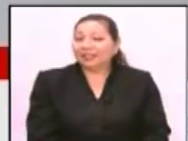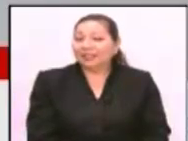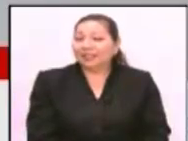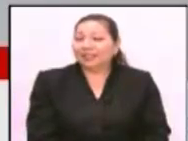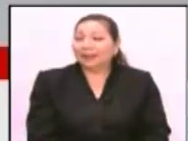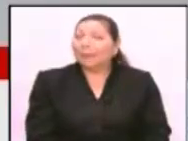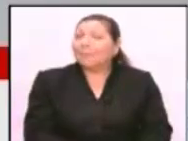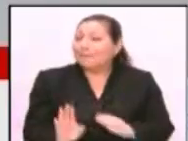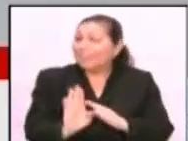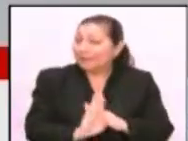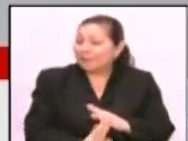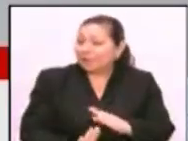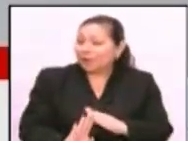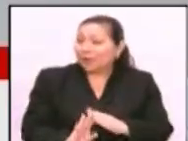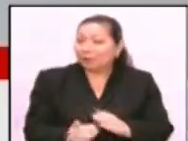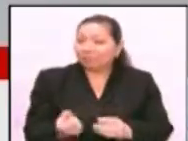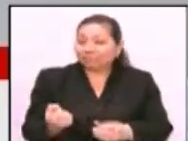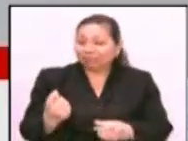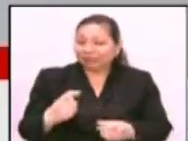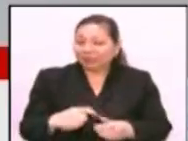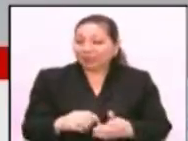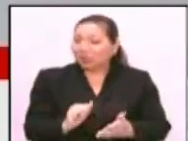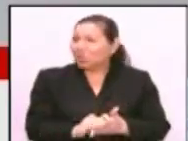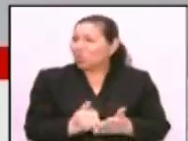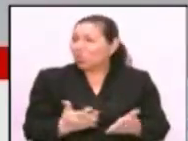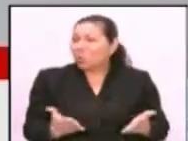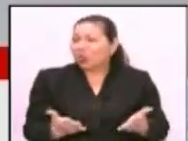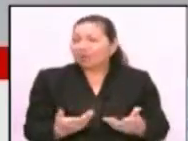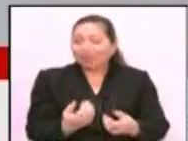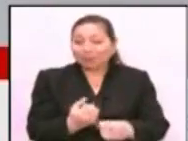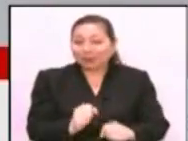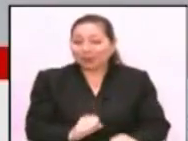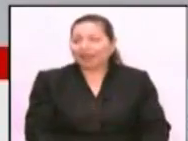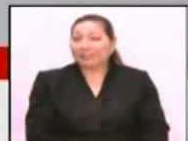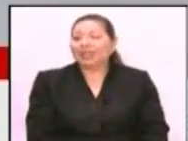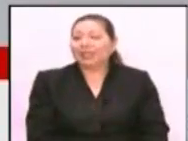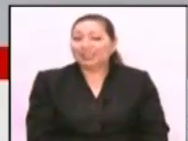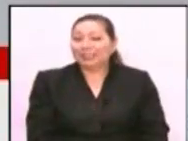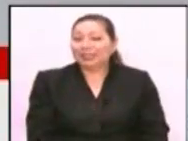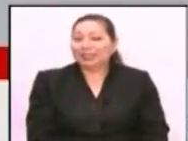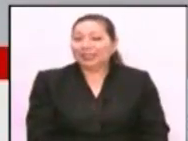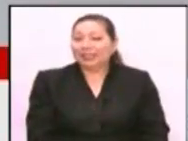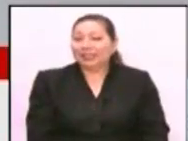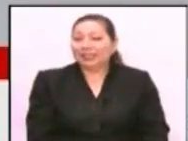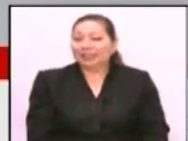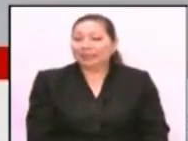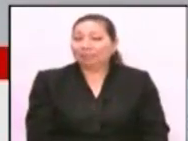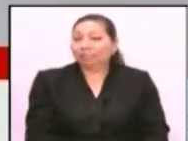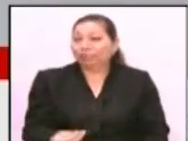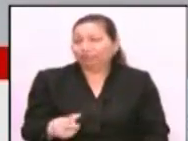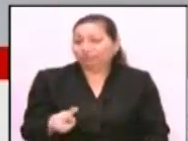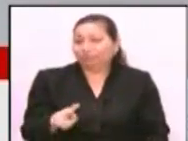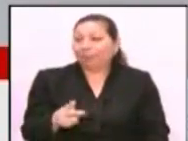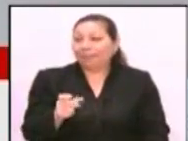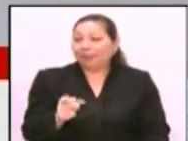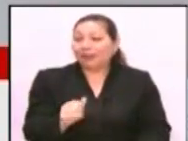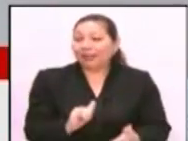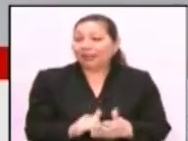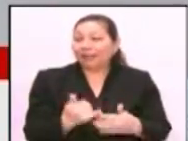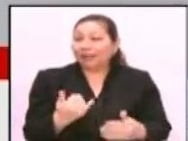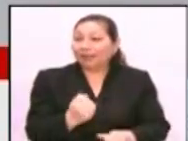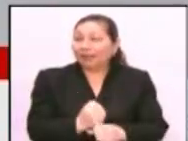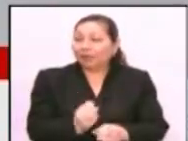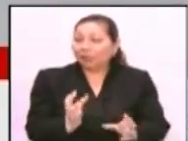es proteger a los internos, que no exista una explotación, que no haya una sobrevulneración de personas que ya